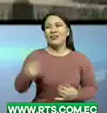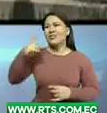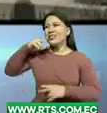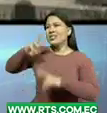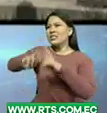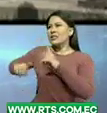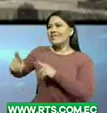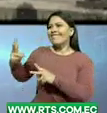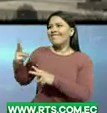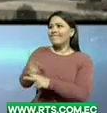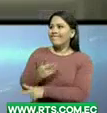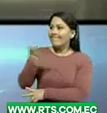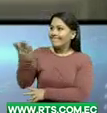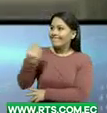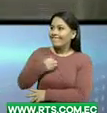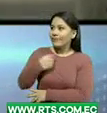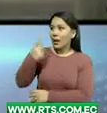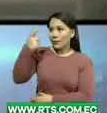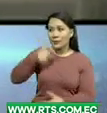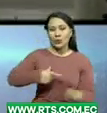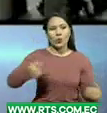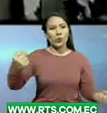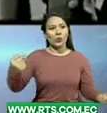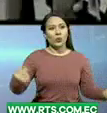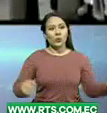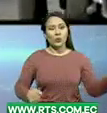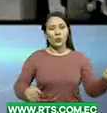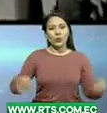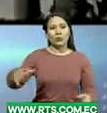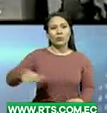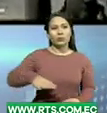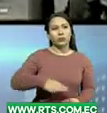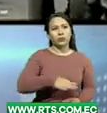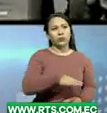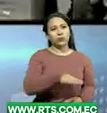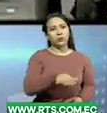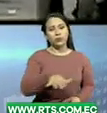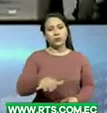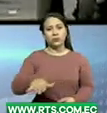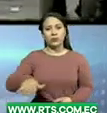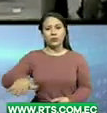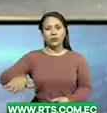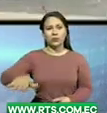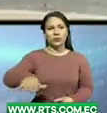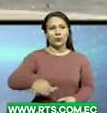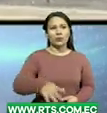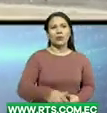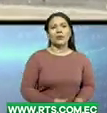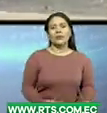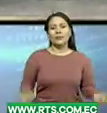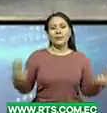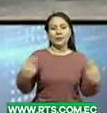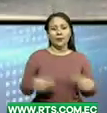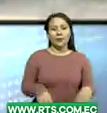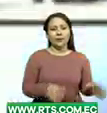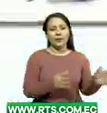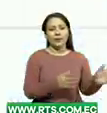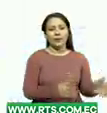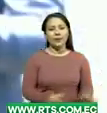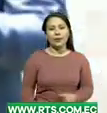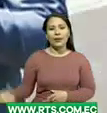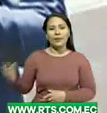infracciones que ha provocado que el conductor pierda el control del automotor. También se puede encuadrar en un tema de